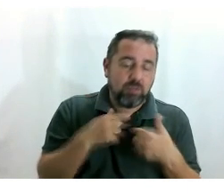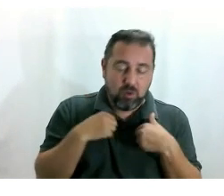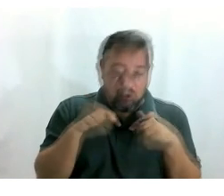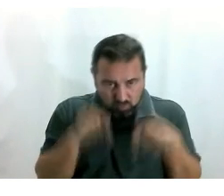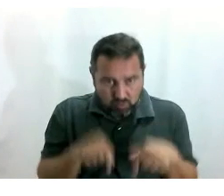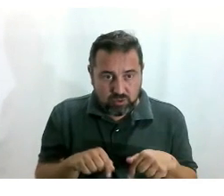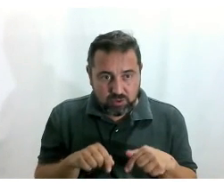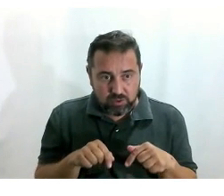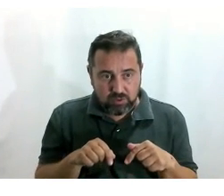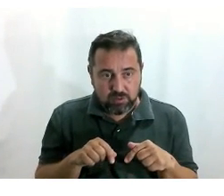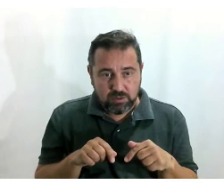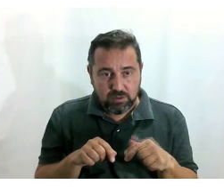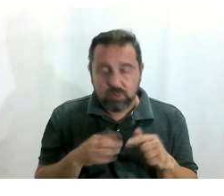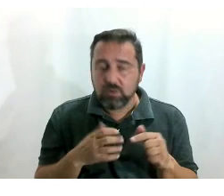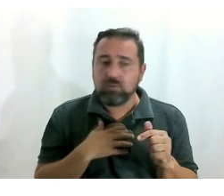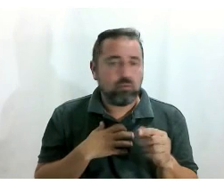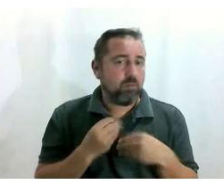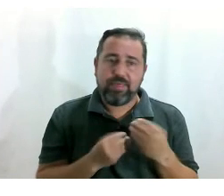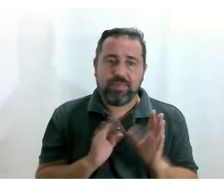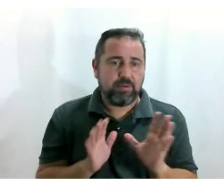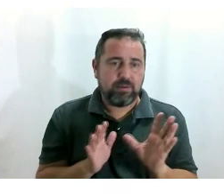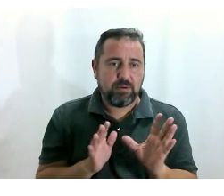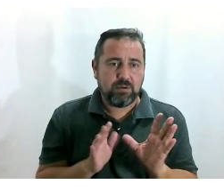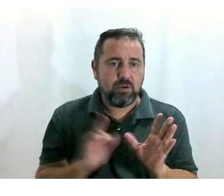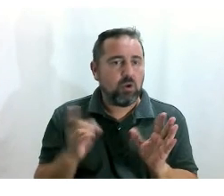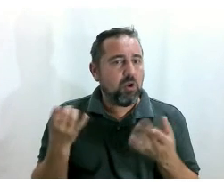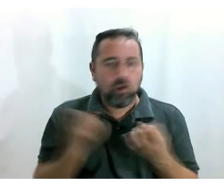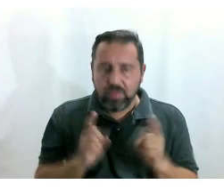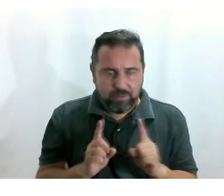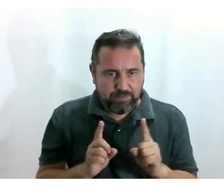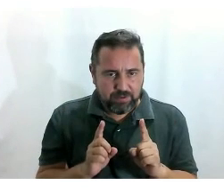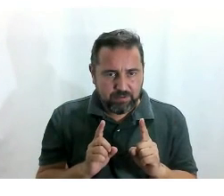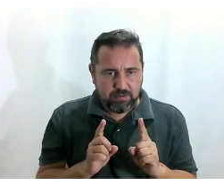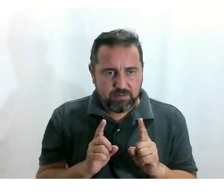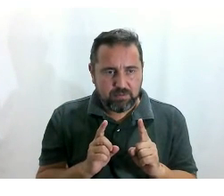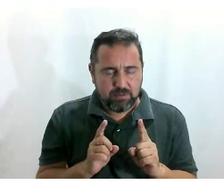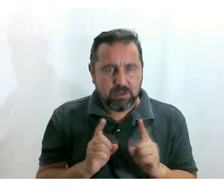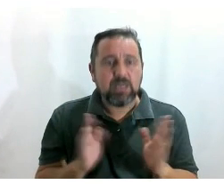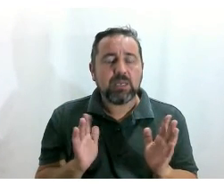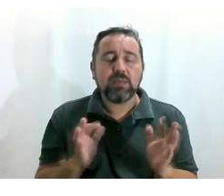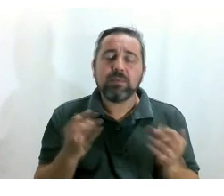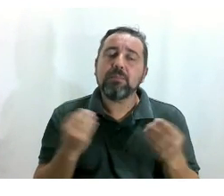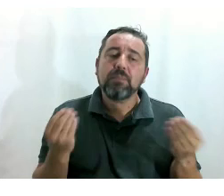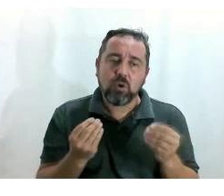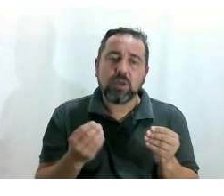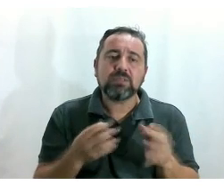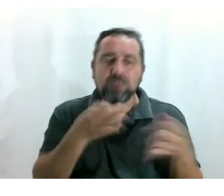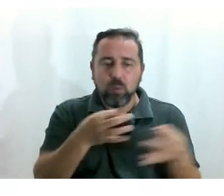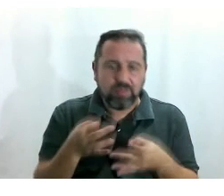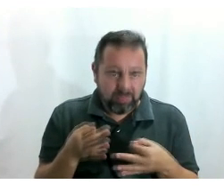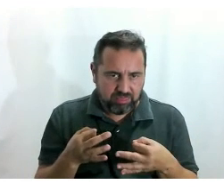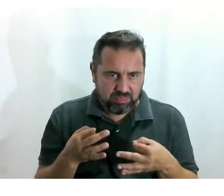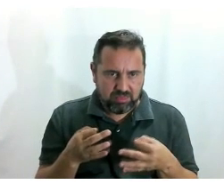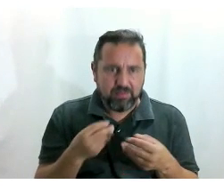hoy no se puede hacer, no se debe hacer, y tenemos que mejorar las condiciones de seguridad de